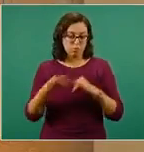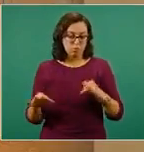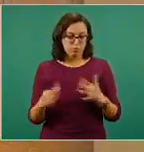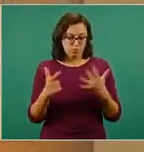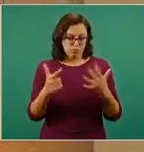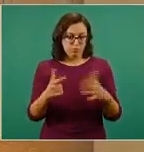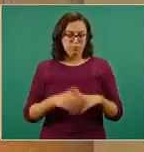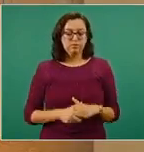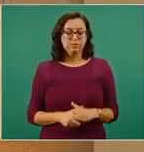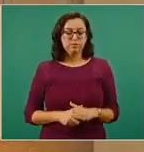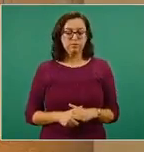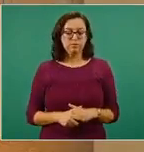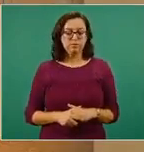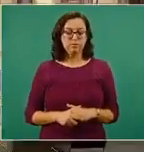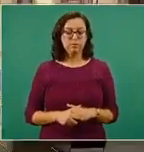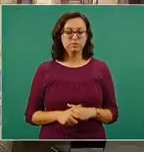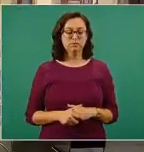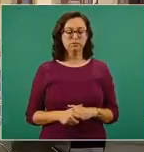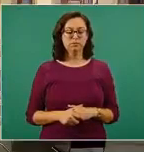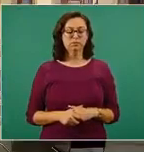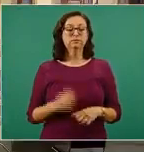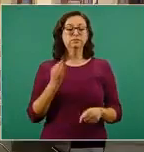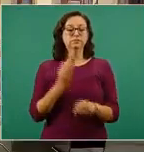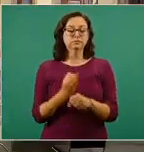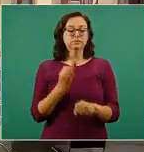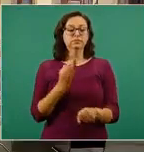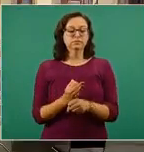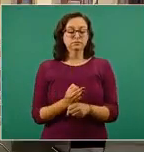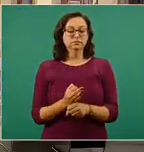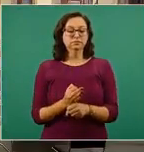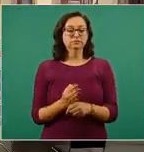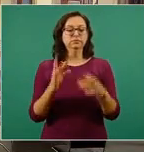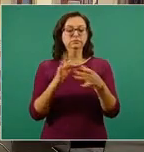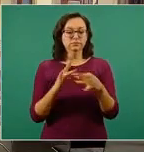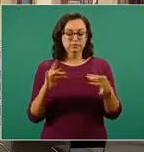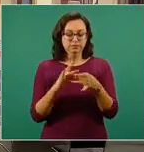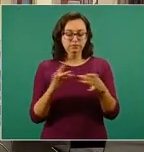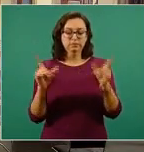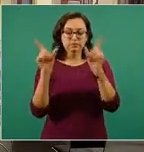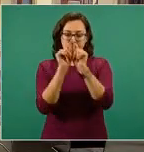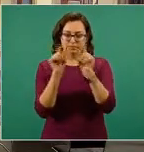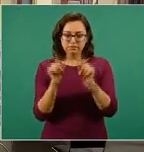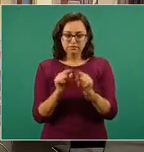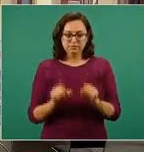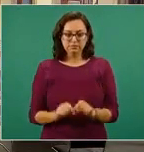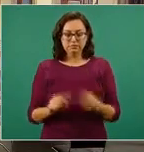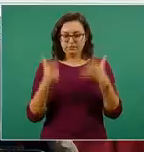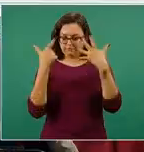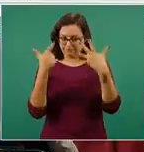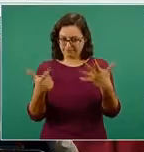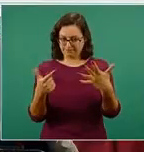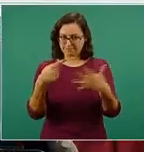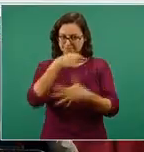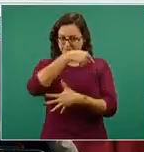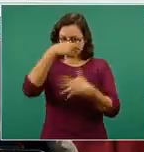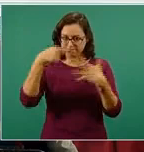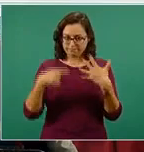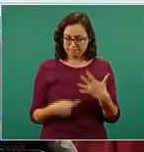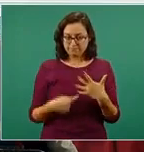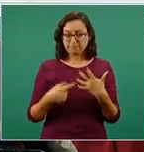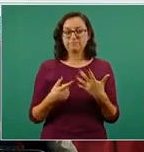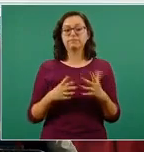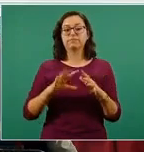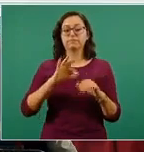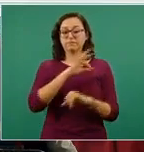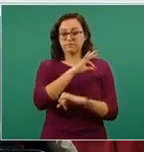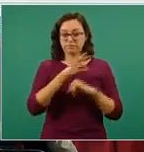estrategia. Trataré de poder dar un esquema rápido de cada una de estas estrategias, y ahí al